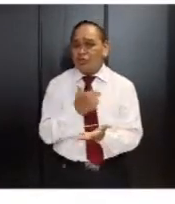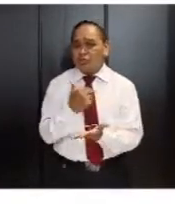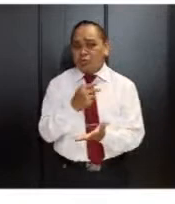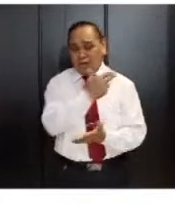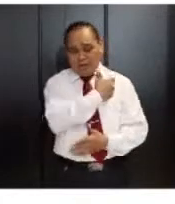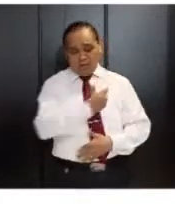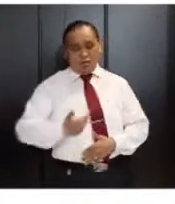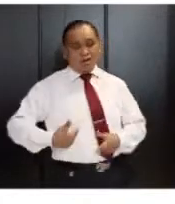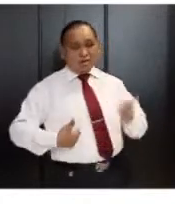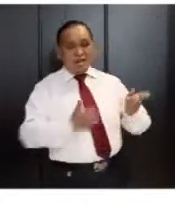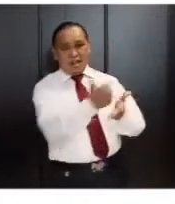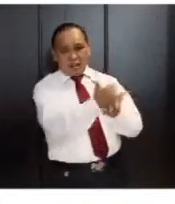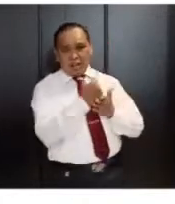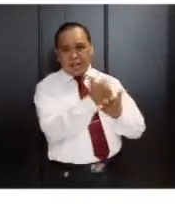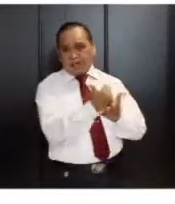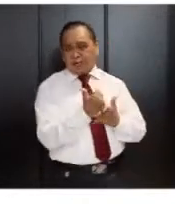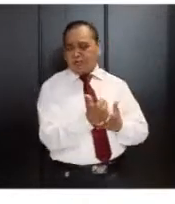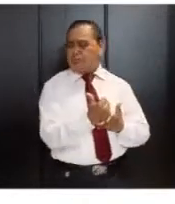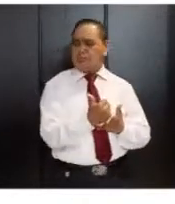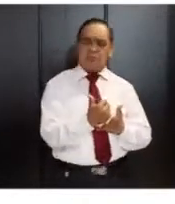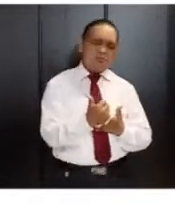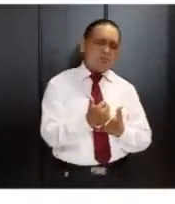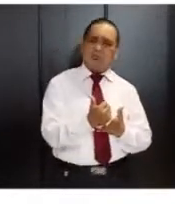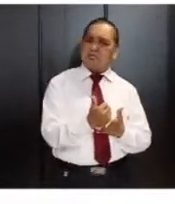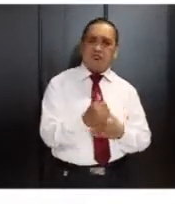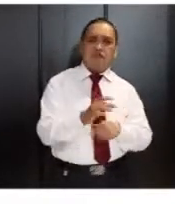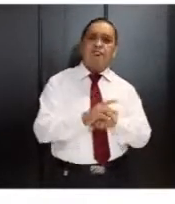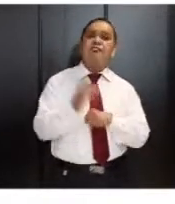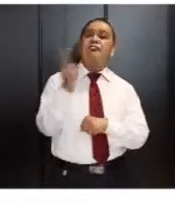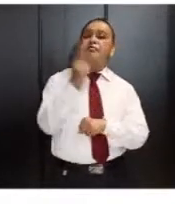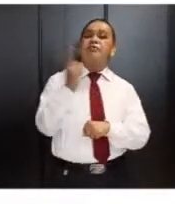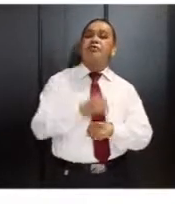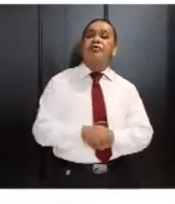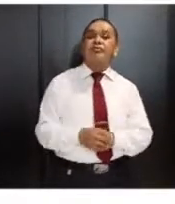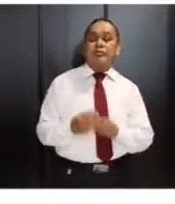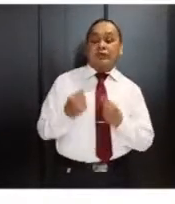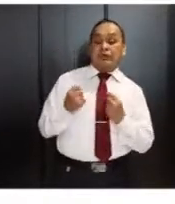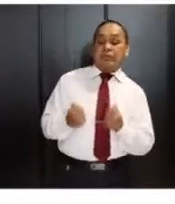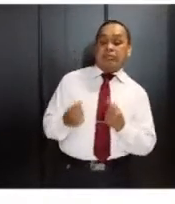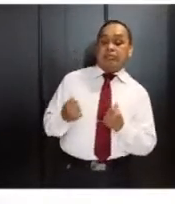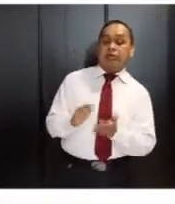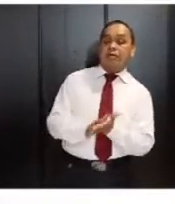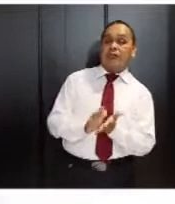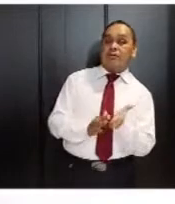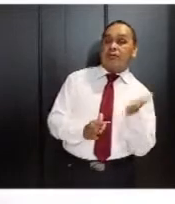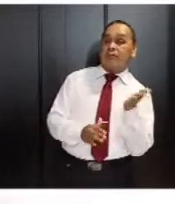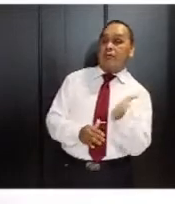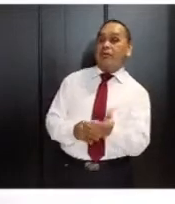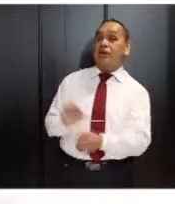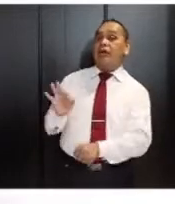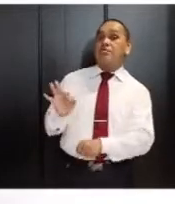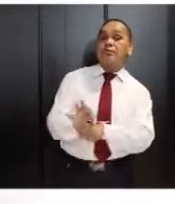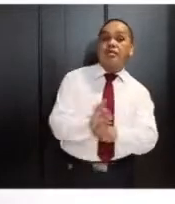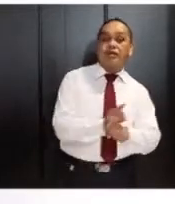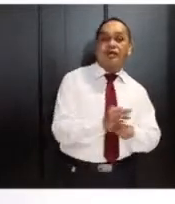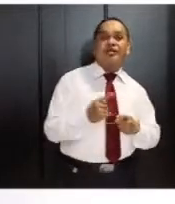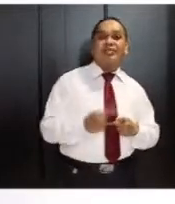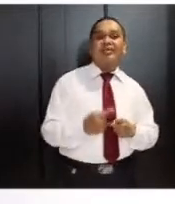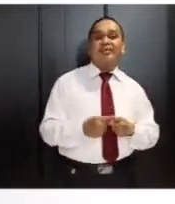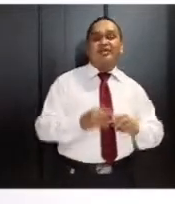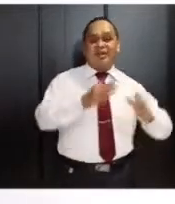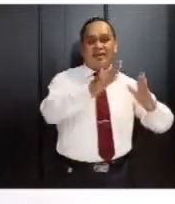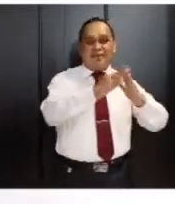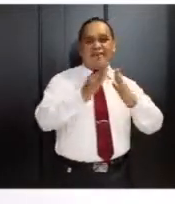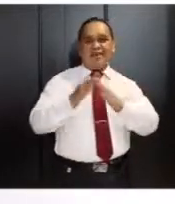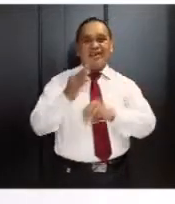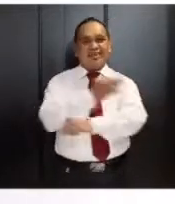del ayuntamiento, ni siquiera porque saben que aligerar los trámites beneficiaría a tantas